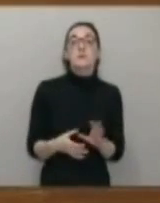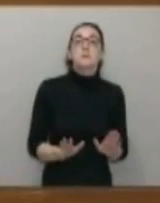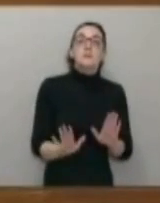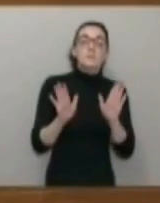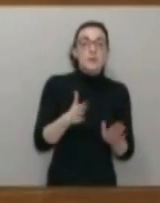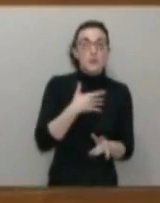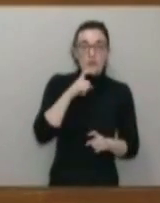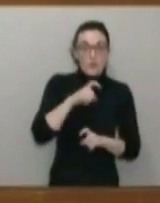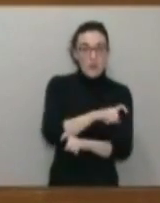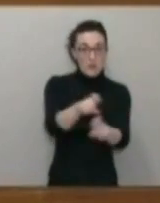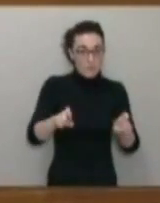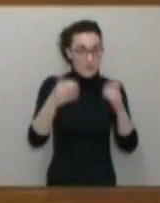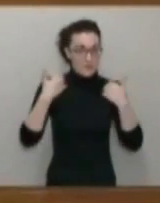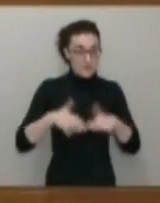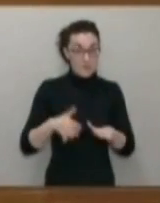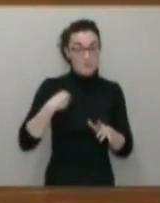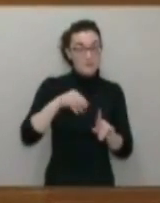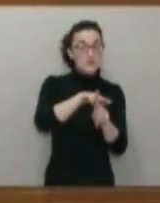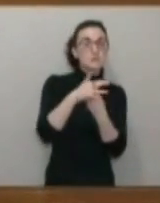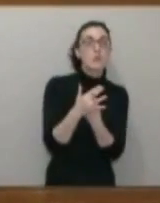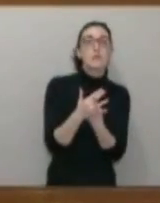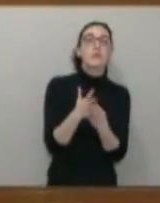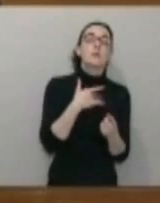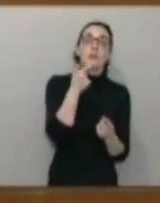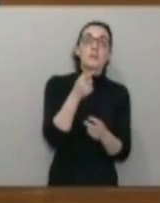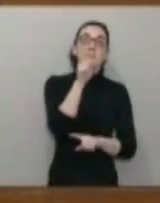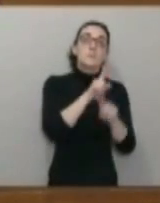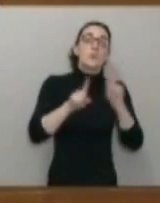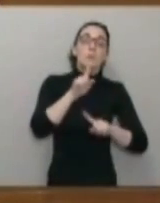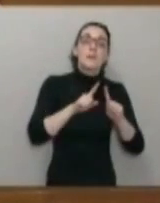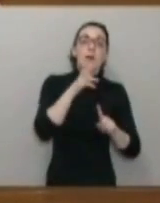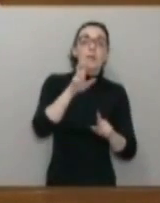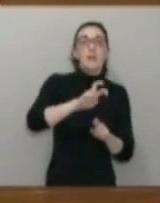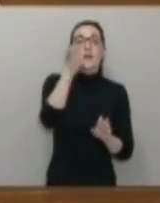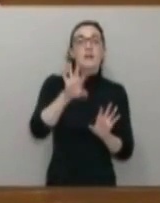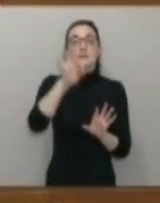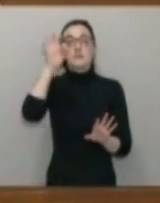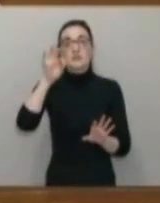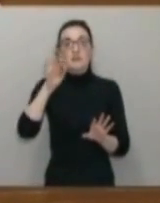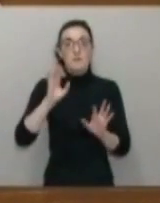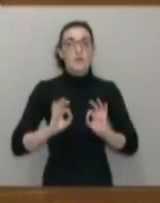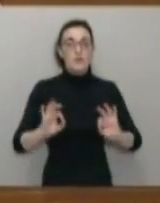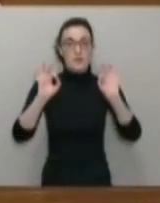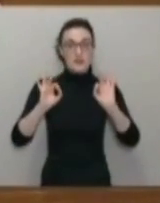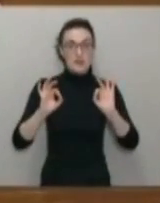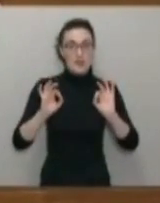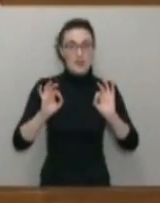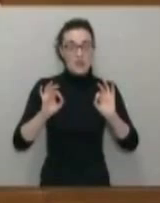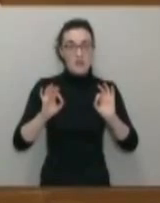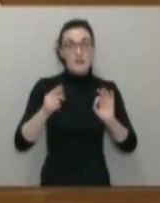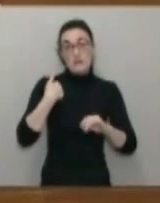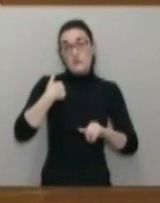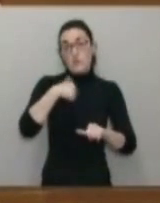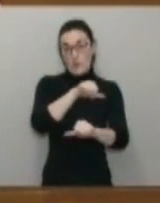obstante, quiero anunciar ya que este hecho no impide que puedan plantearse alternativas concretas que espero